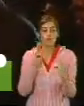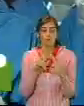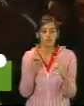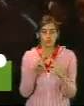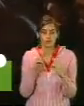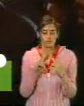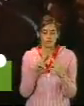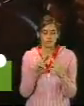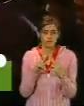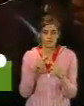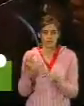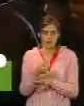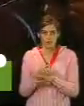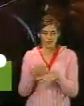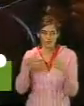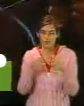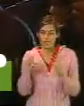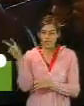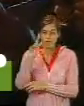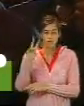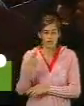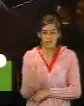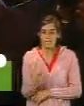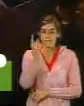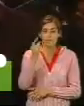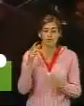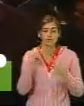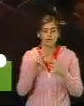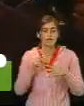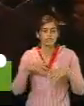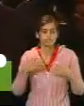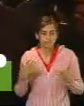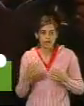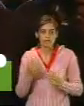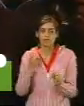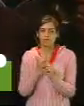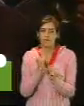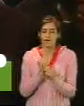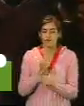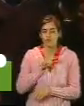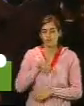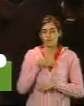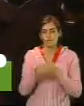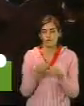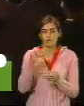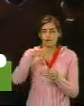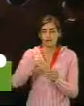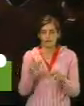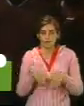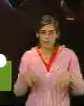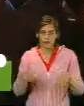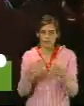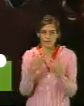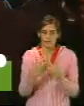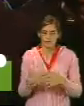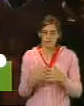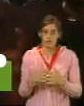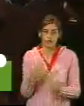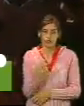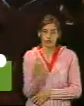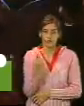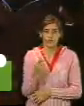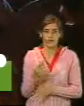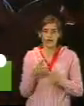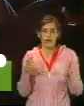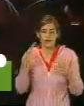pues el gobierno y Venezuela de primera mano cuáles son los trabajos que nosotros realizamos acá en Bicoa. Que no solamente tenemos una